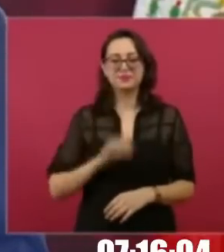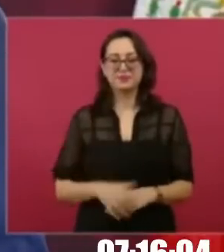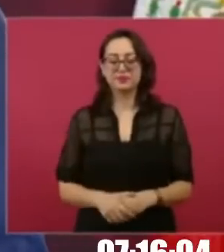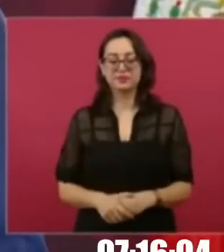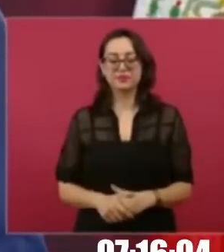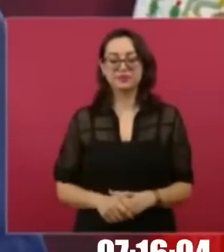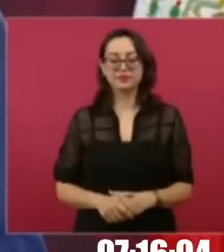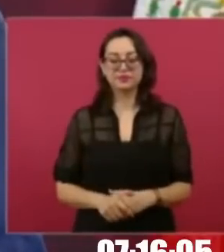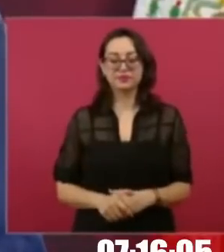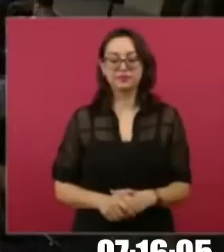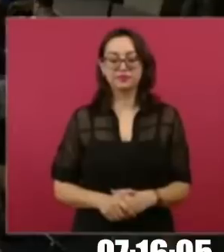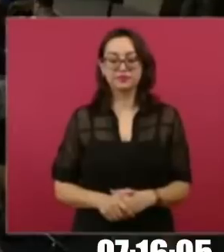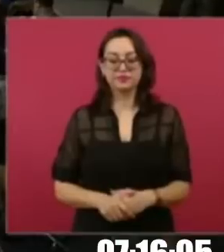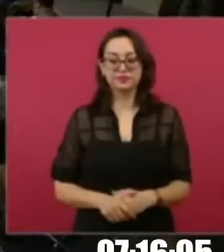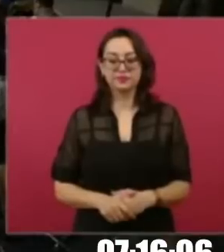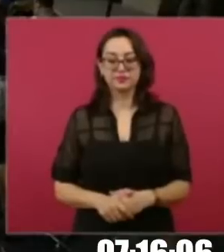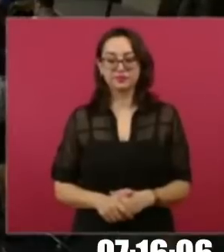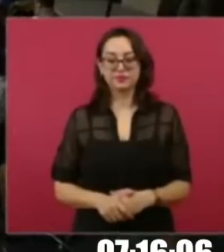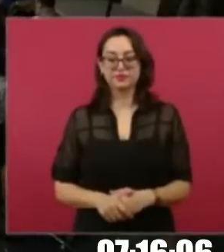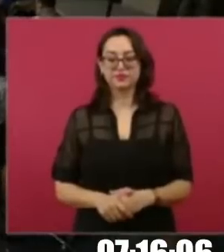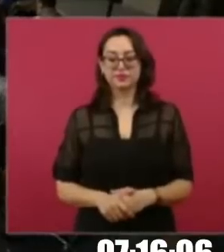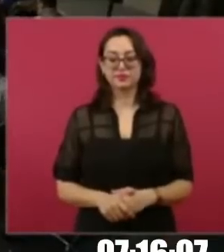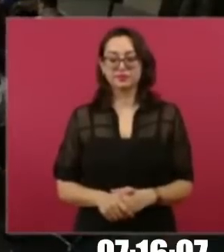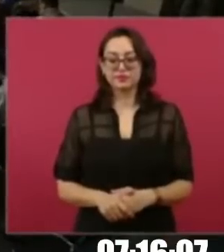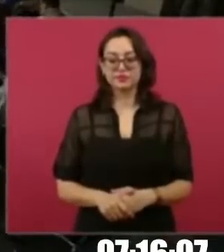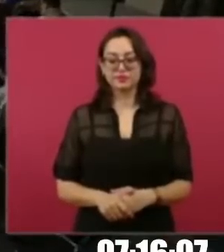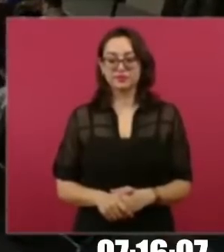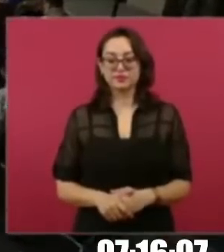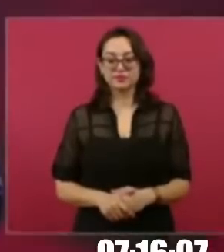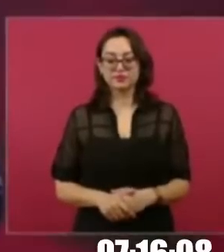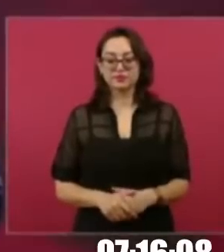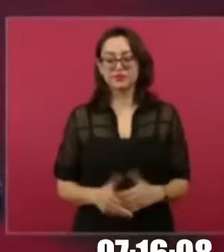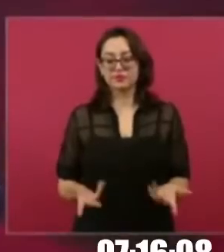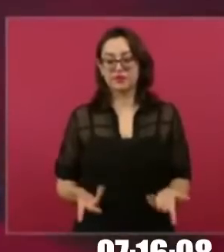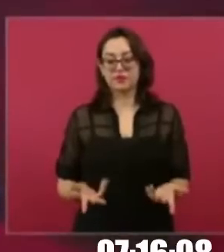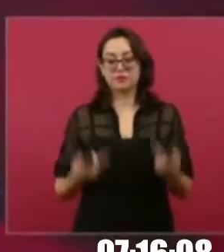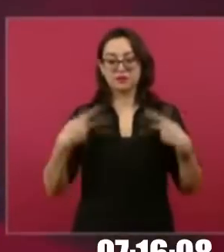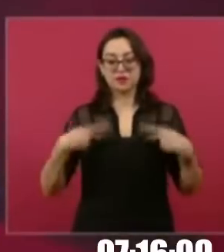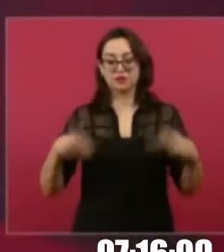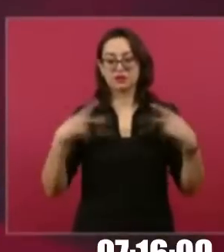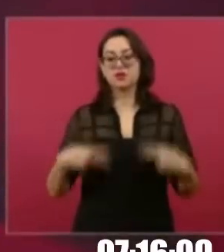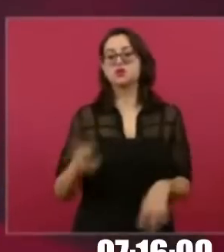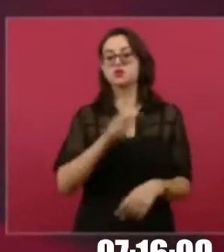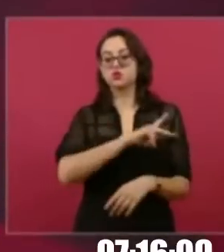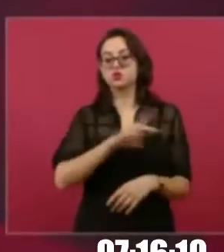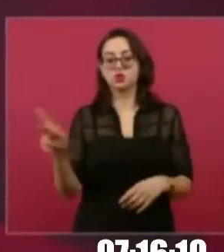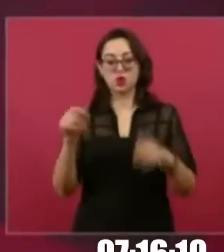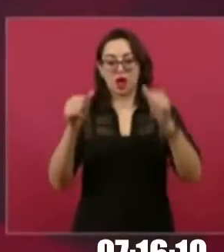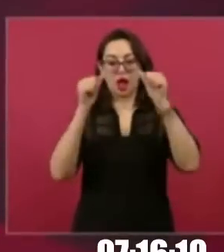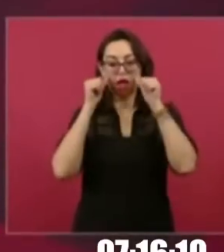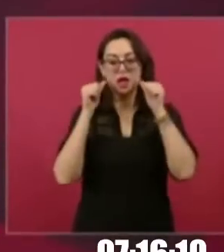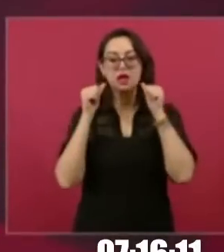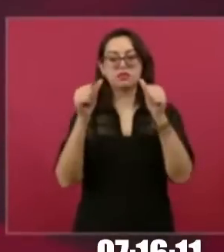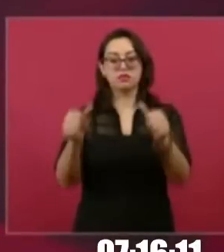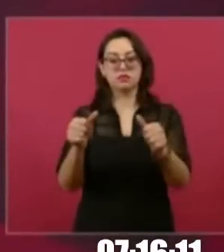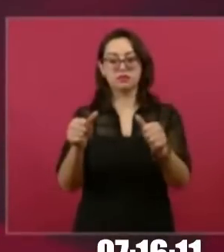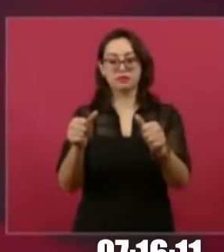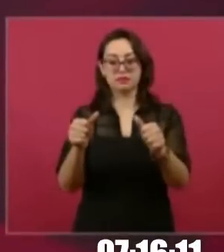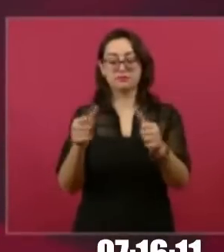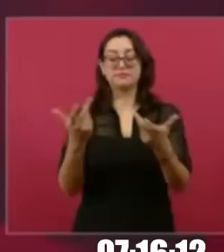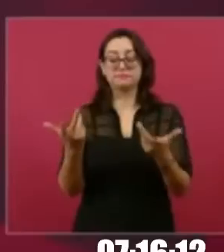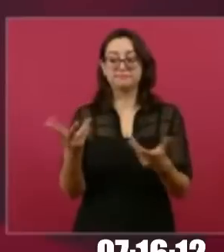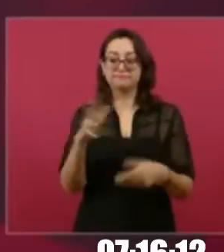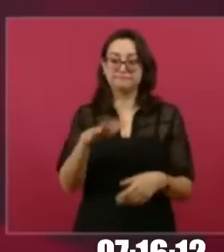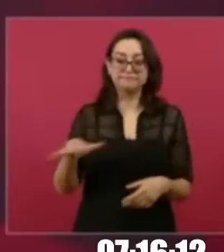para todos y en especial para los que no tienen seguridad